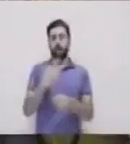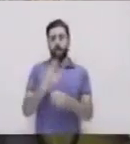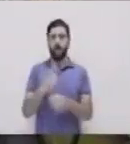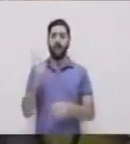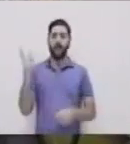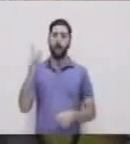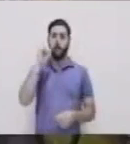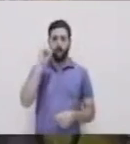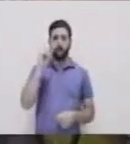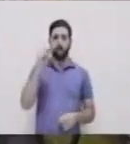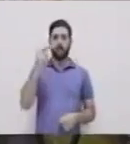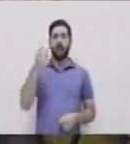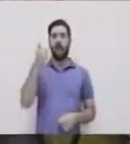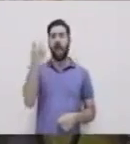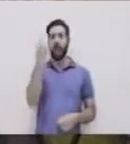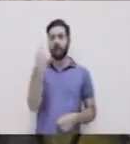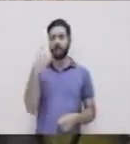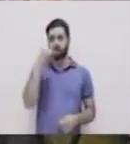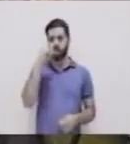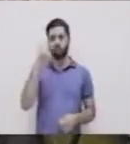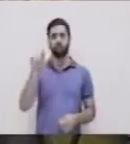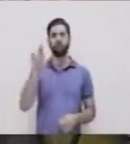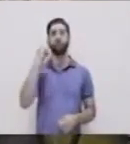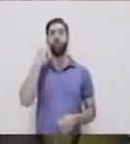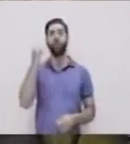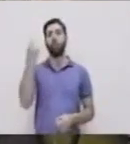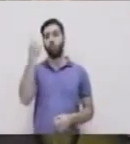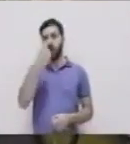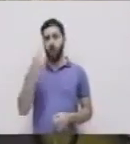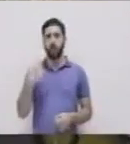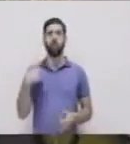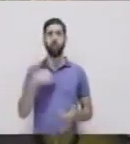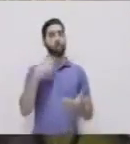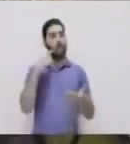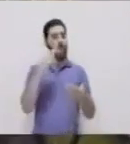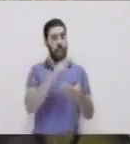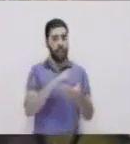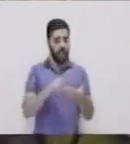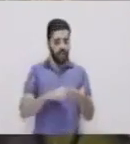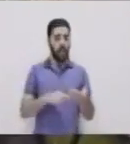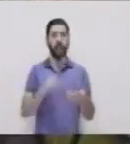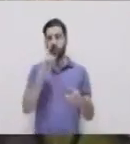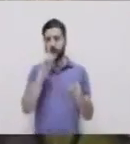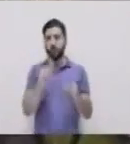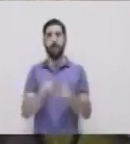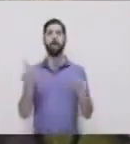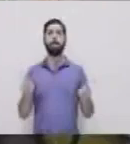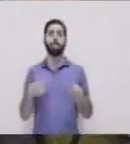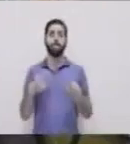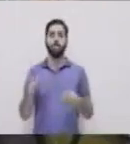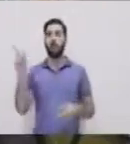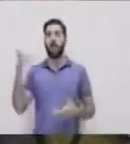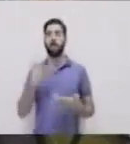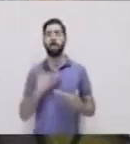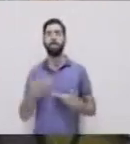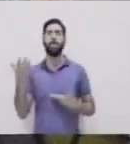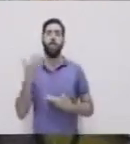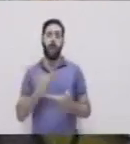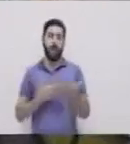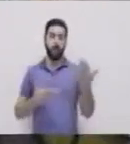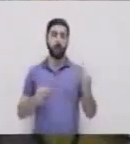Miguel Ángel Asturias. Leímos y también musicalizamos uno de sus poemas,